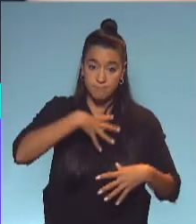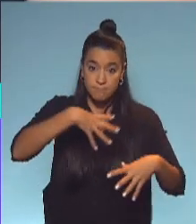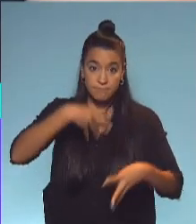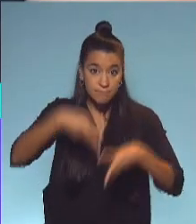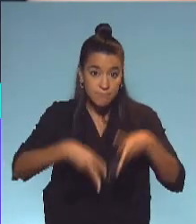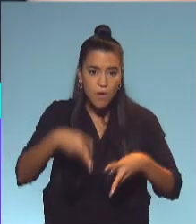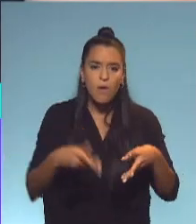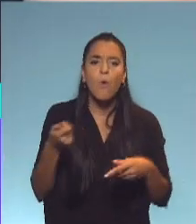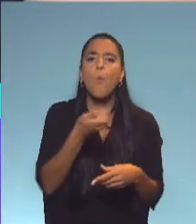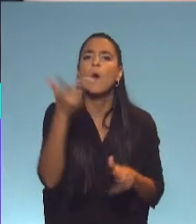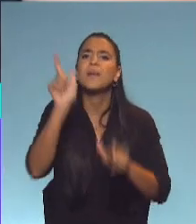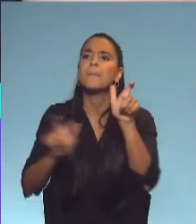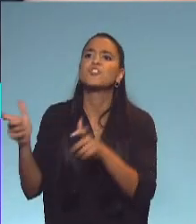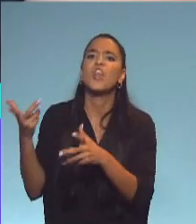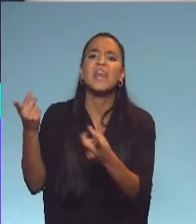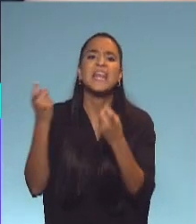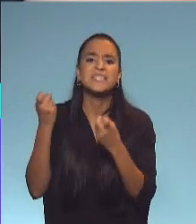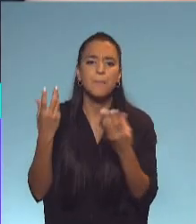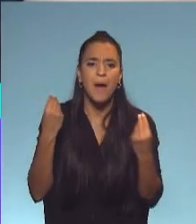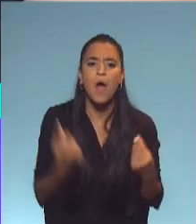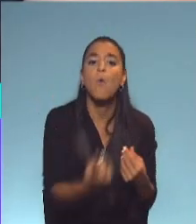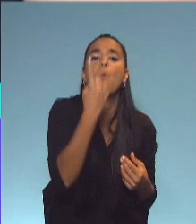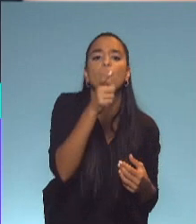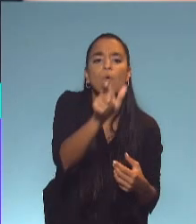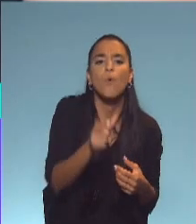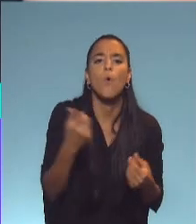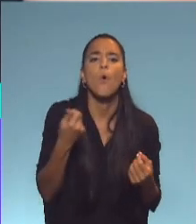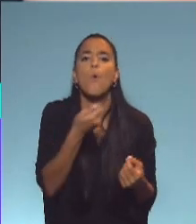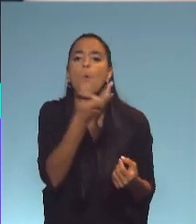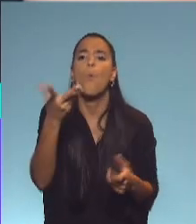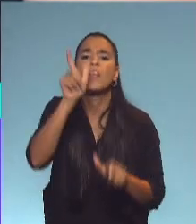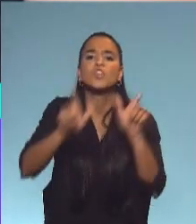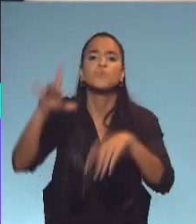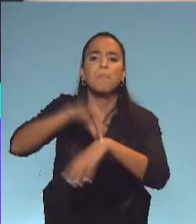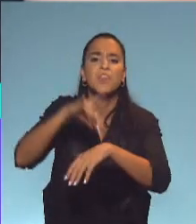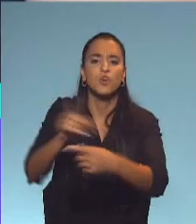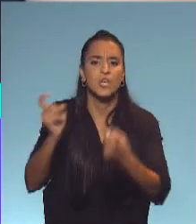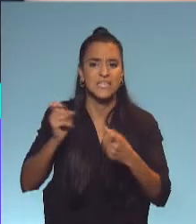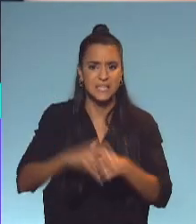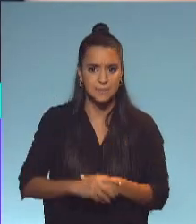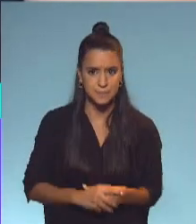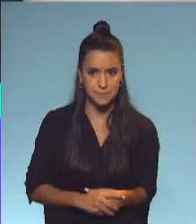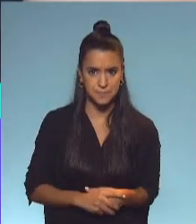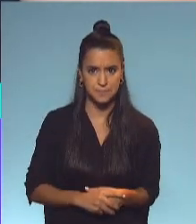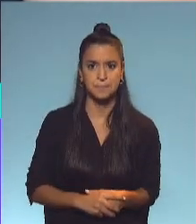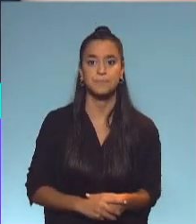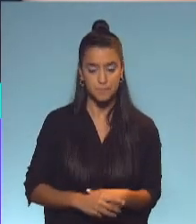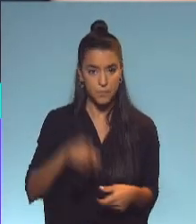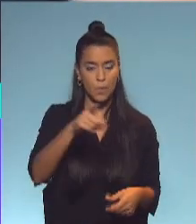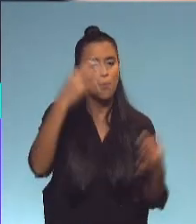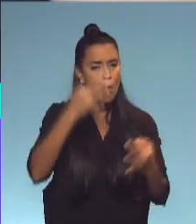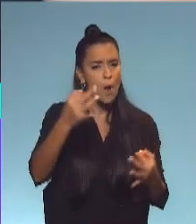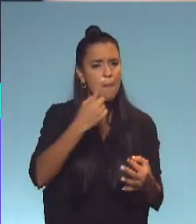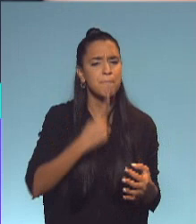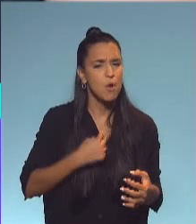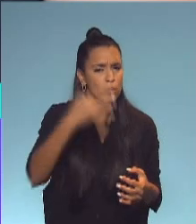mecánica, ¿cuánto personal se necesita, por ejemplo, para atender a uno? ¿Cuánto personal médico alrededor? Es muy buena tu